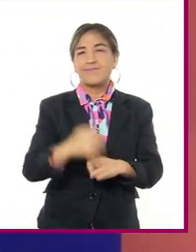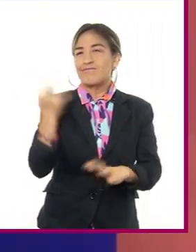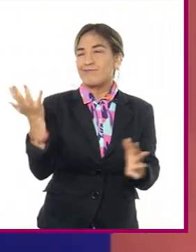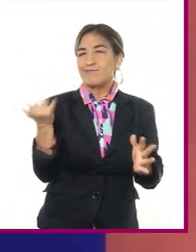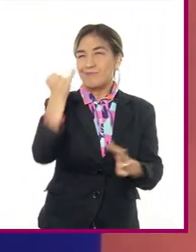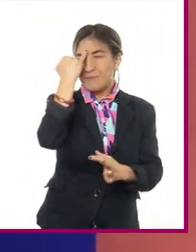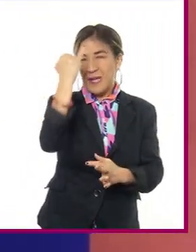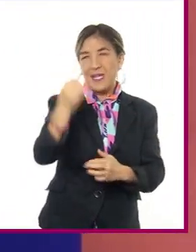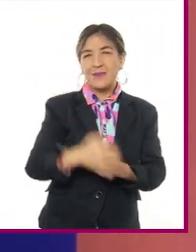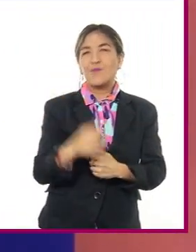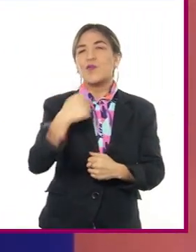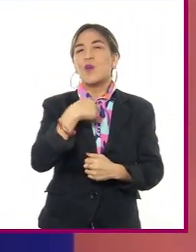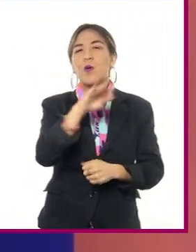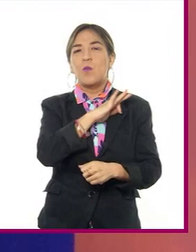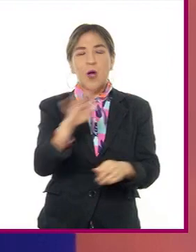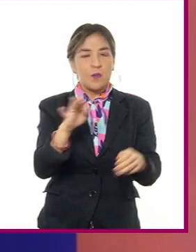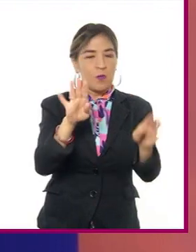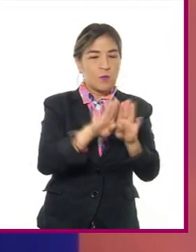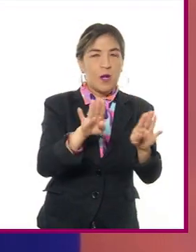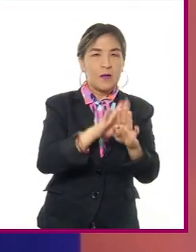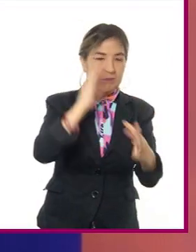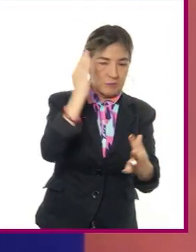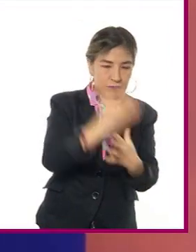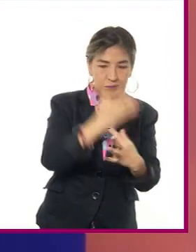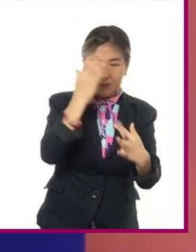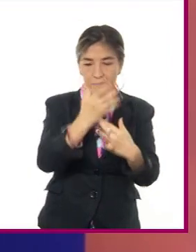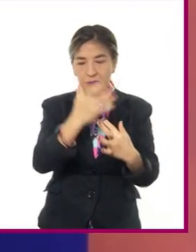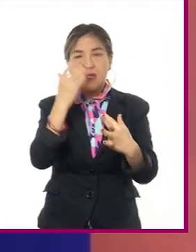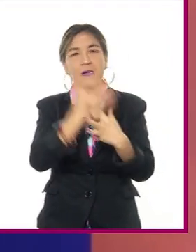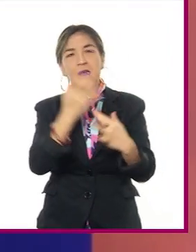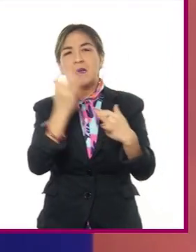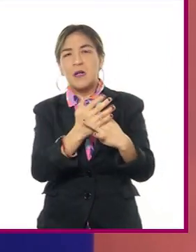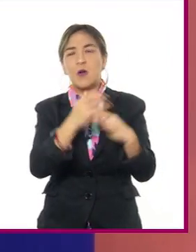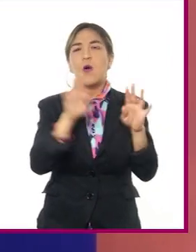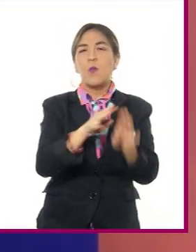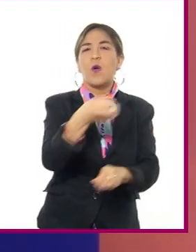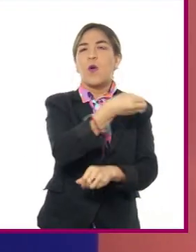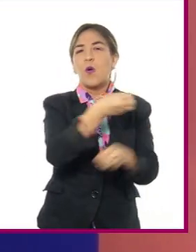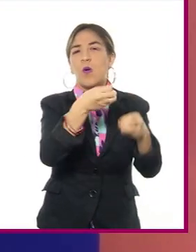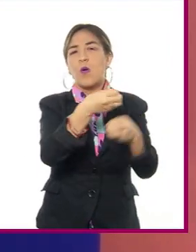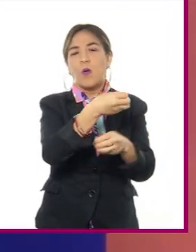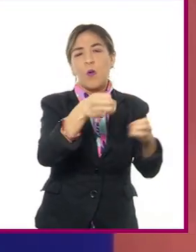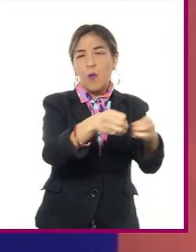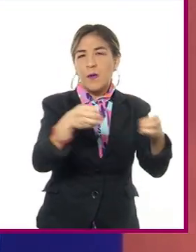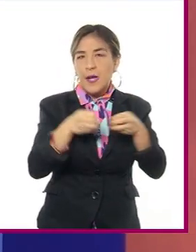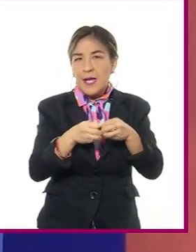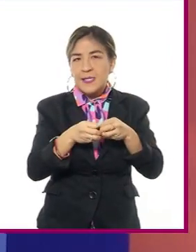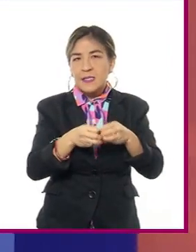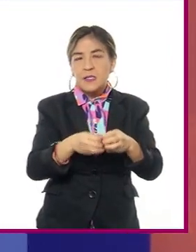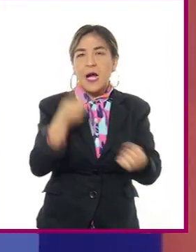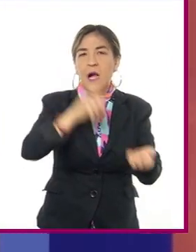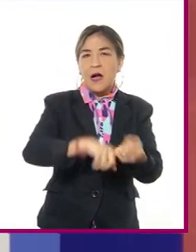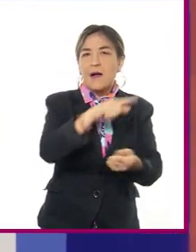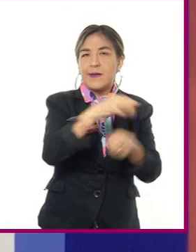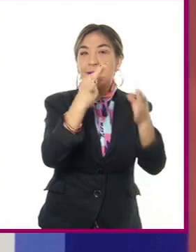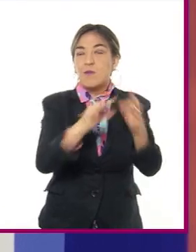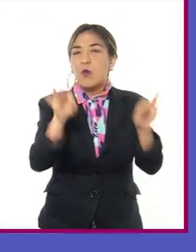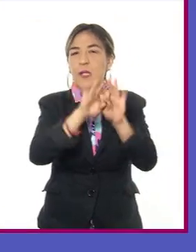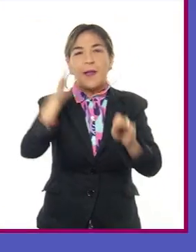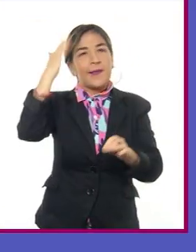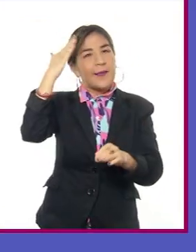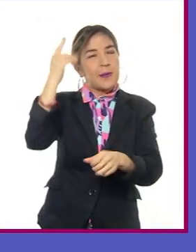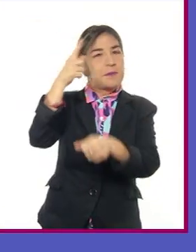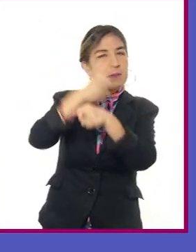Imagino que podríamos determinar apartados o secciones, tal vez organizarlos por grupos de importancia.